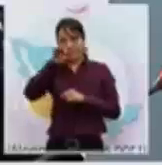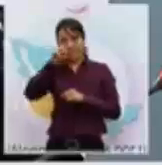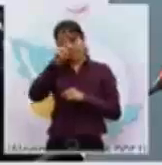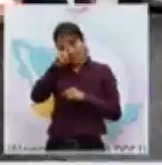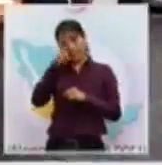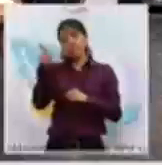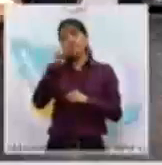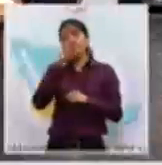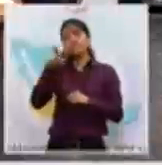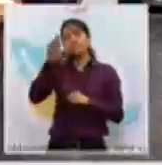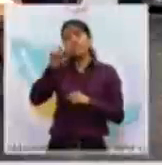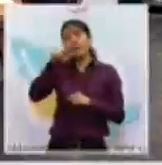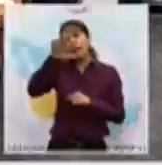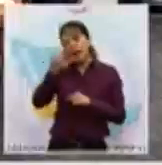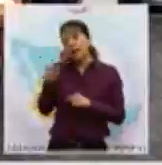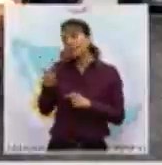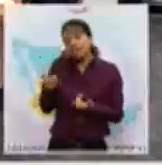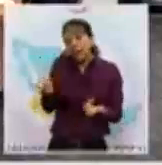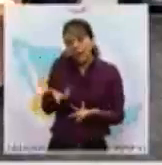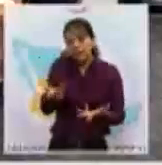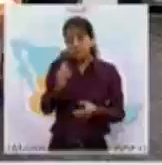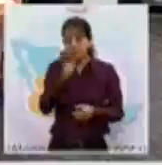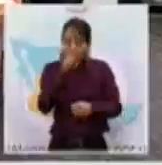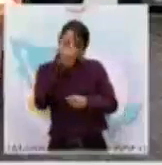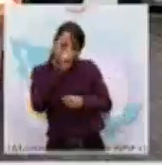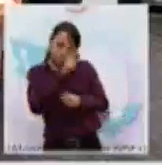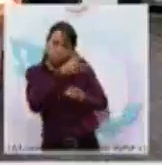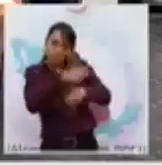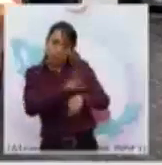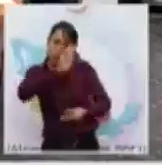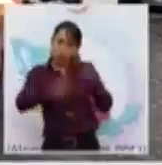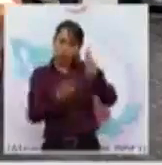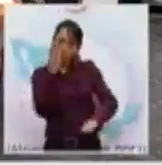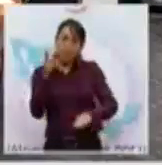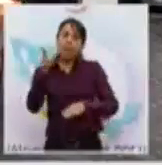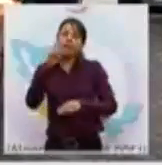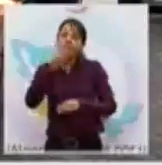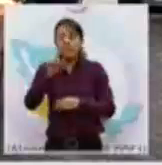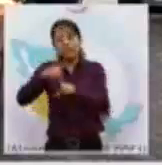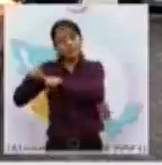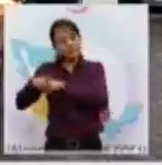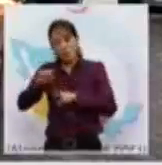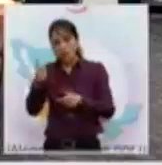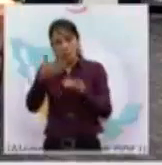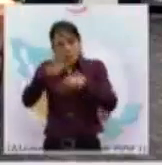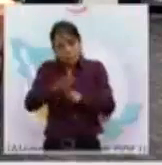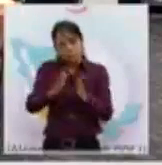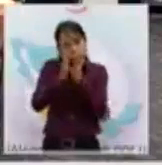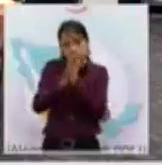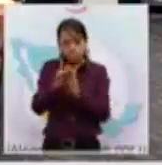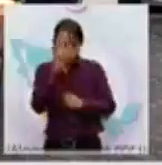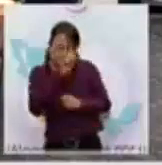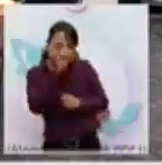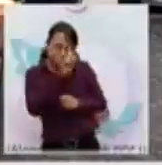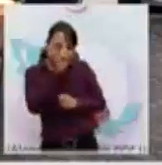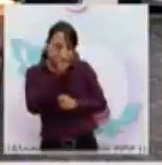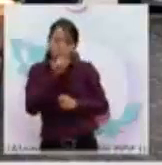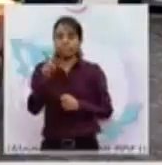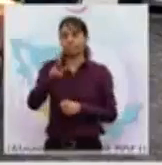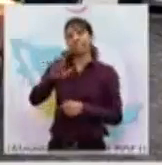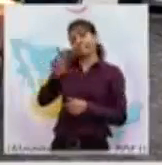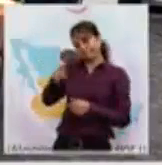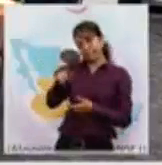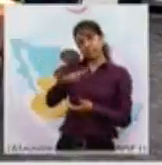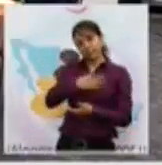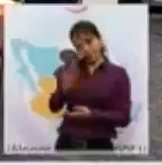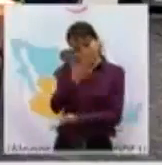Heredia también se ha desempeñado como consultora para el Banco Mundial, el Banco Interamericano de Desarrollo y la Agencia Noruega de Desarrollo, entre otras. Gracias, Blanca. Buenas